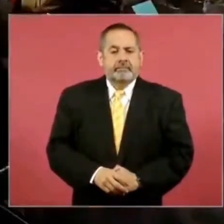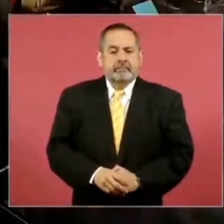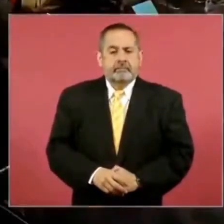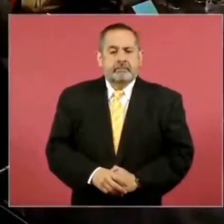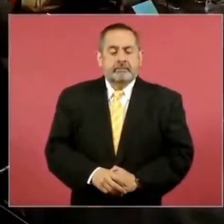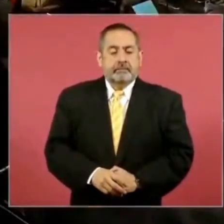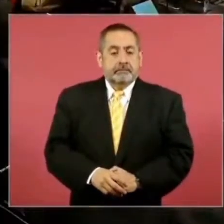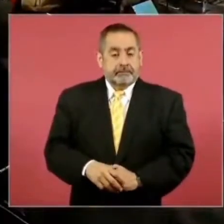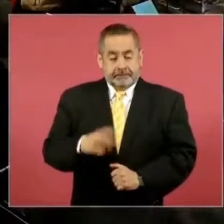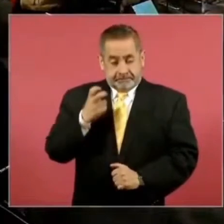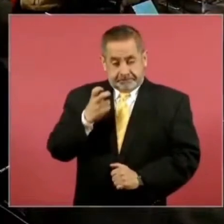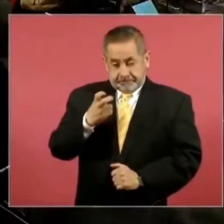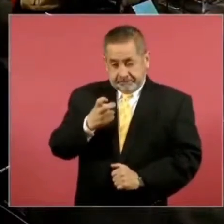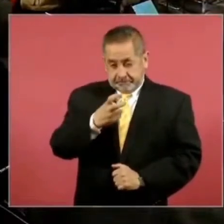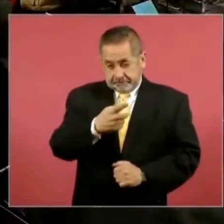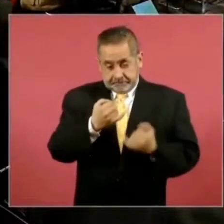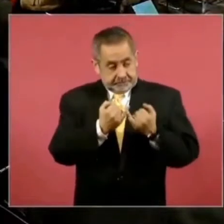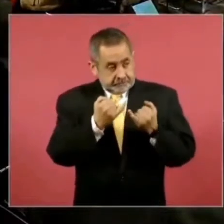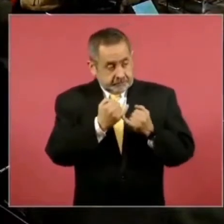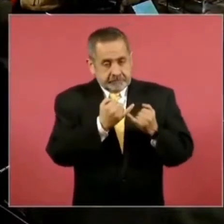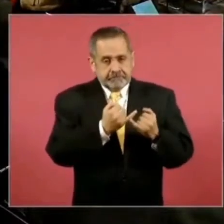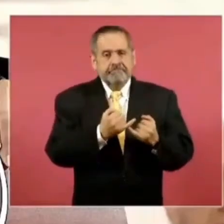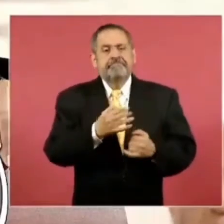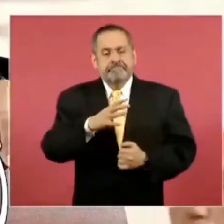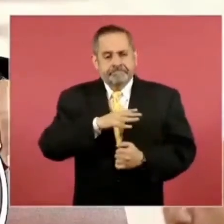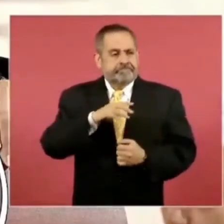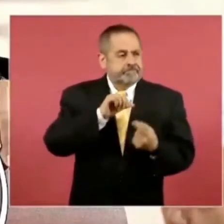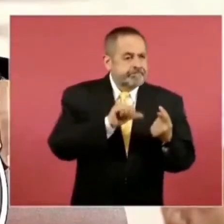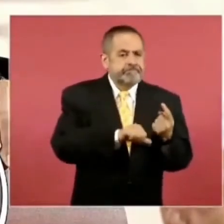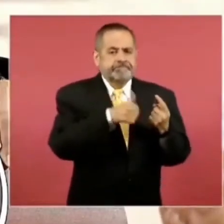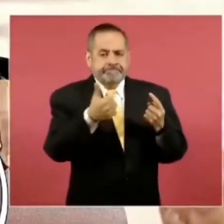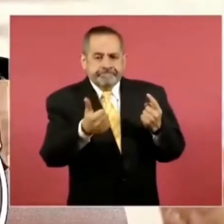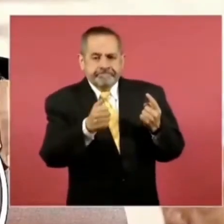Así como esta obra, encontramos otras